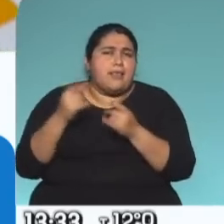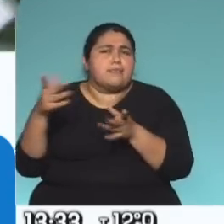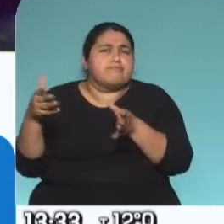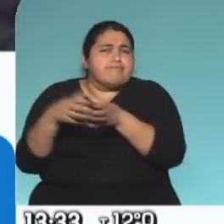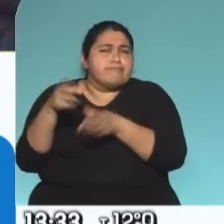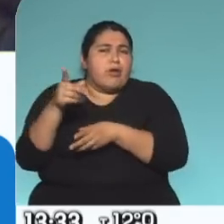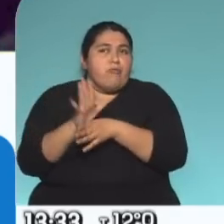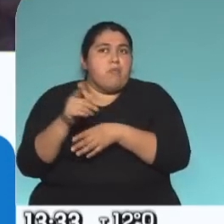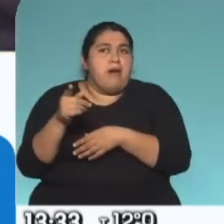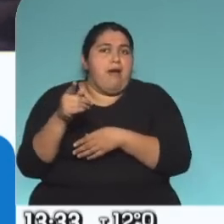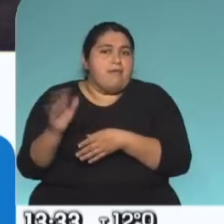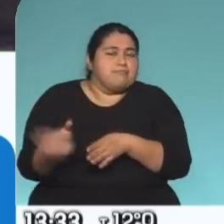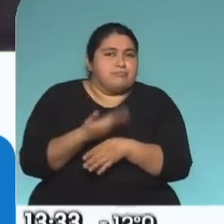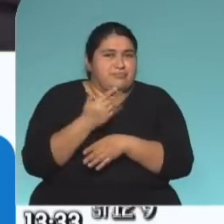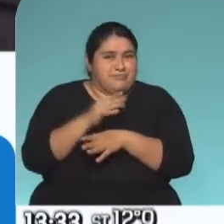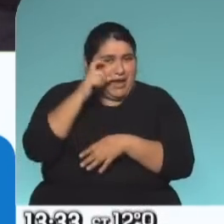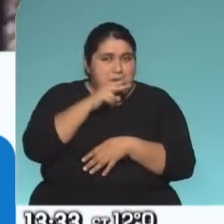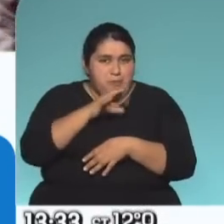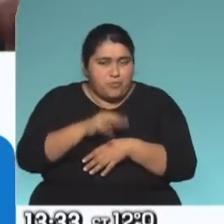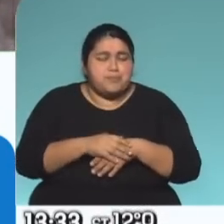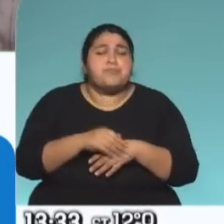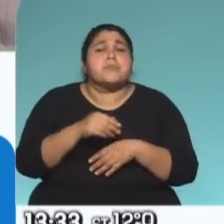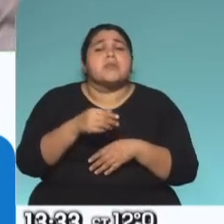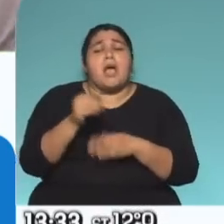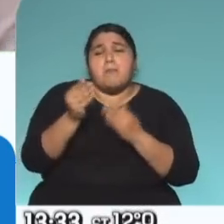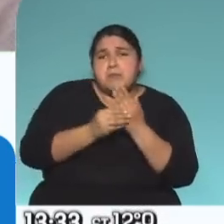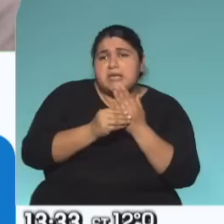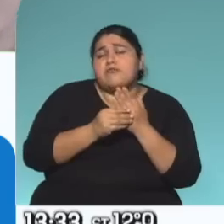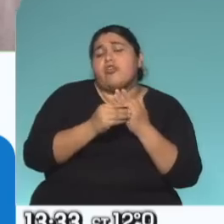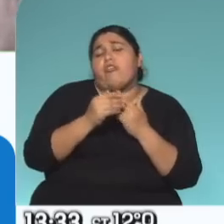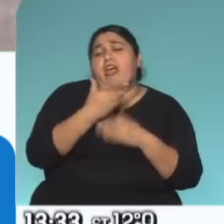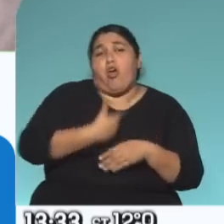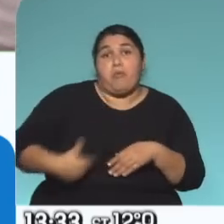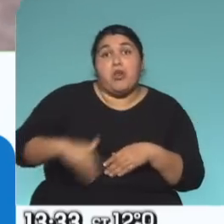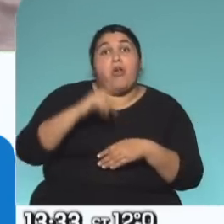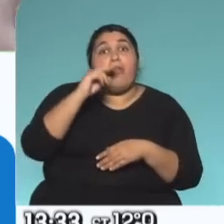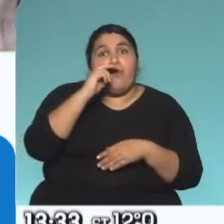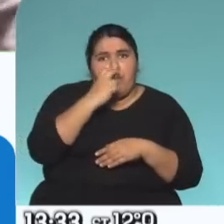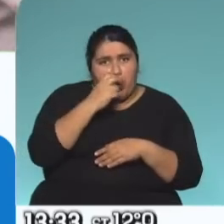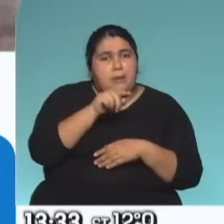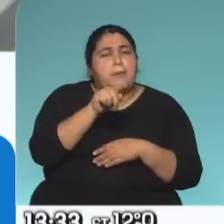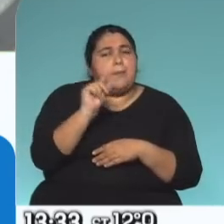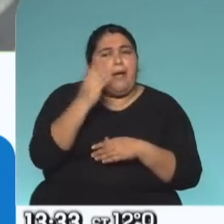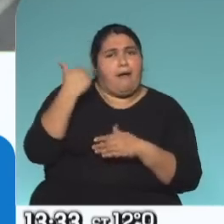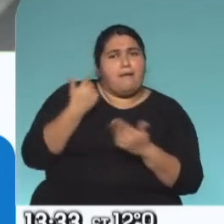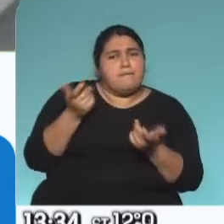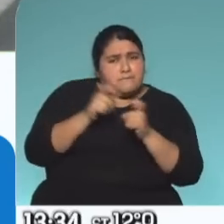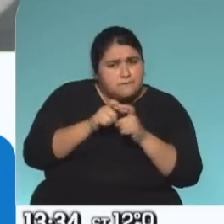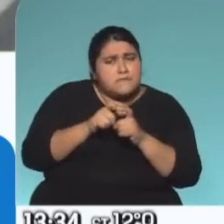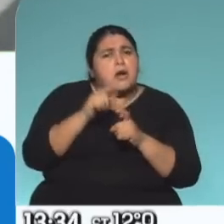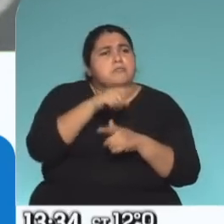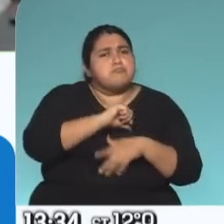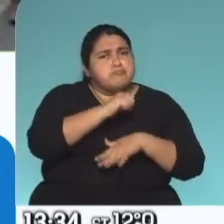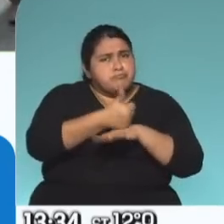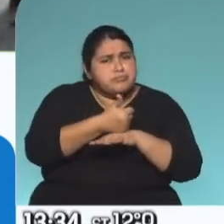Morales, y Almagro hace 2 días se reunió con el ministro de Gobierno de Bolivia, que es el hombre fuerte, que es el que le ha dado un cariz represivo a